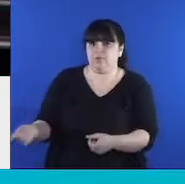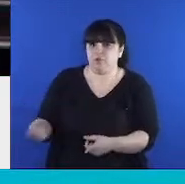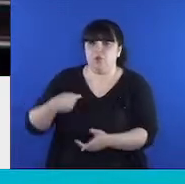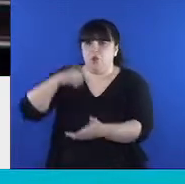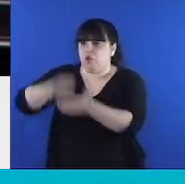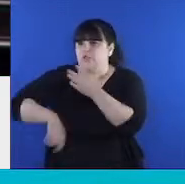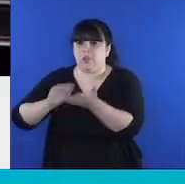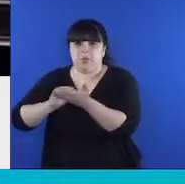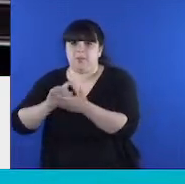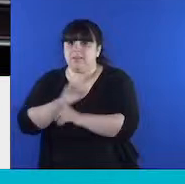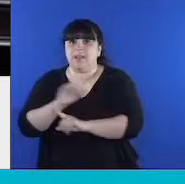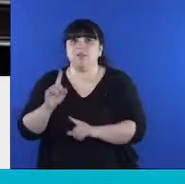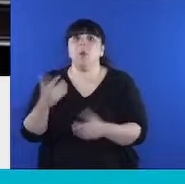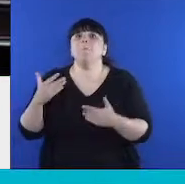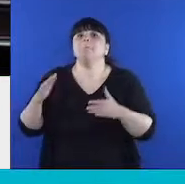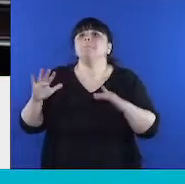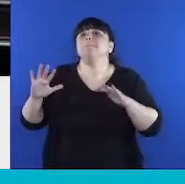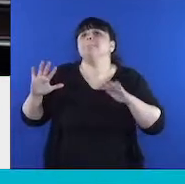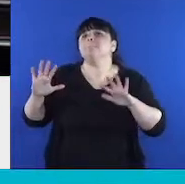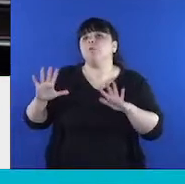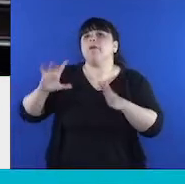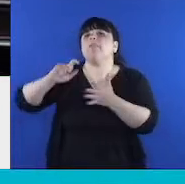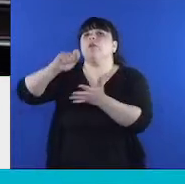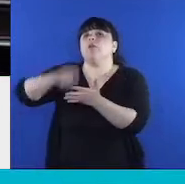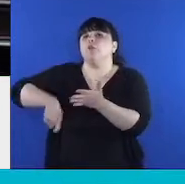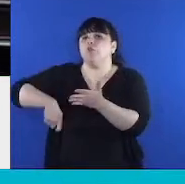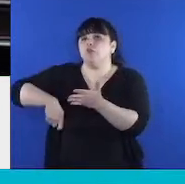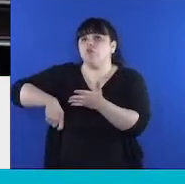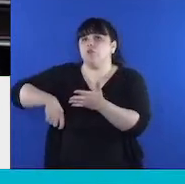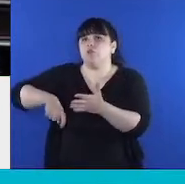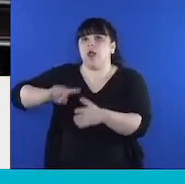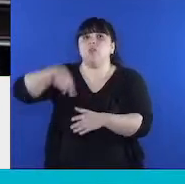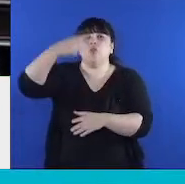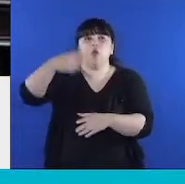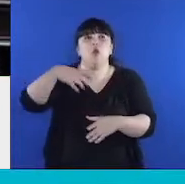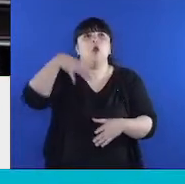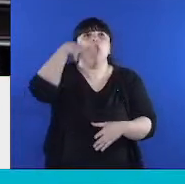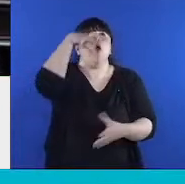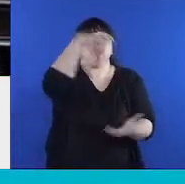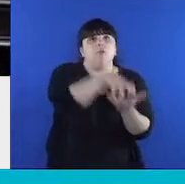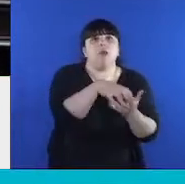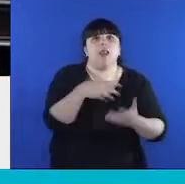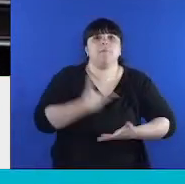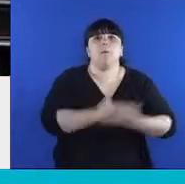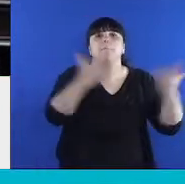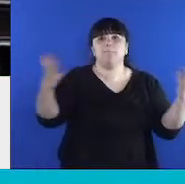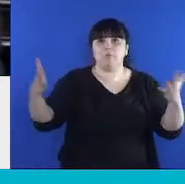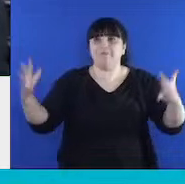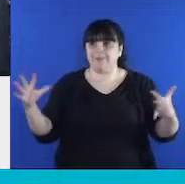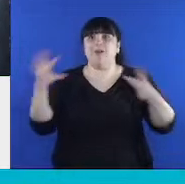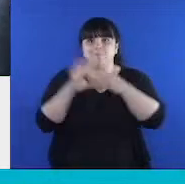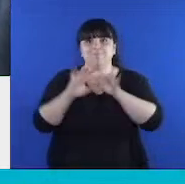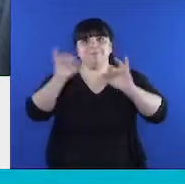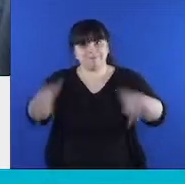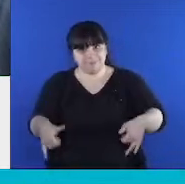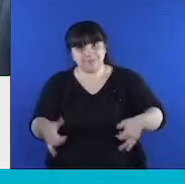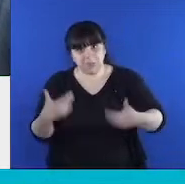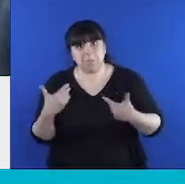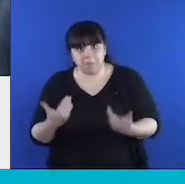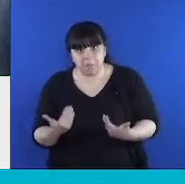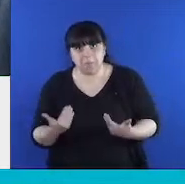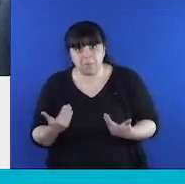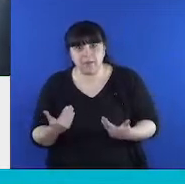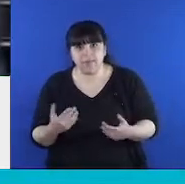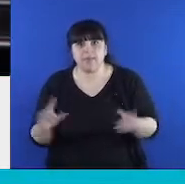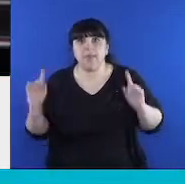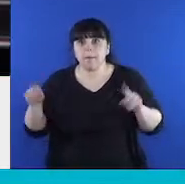celebrar contratos con organismos públicos. Sí puede celebrar contratos con organismos públicos, pero sus actos, los actos propios de la